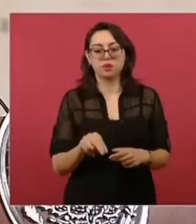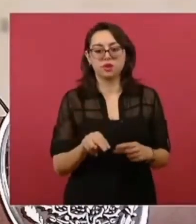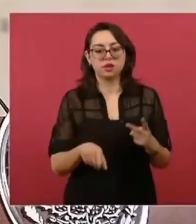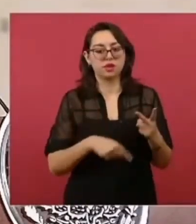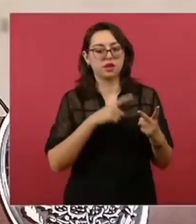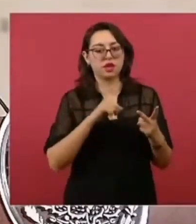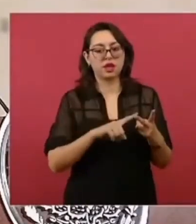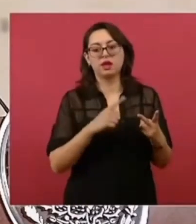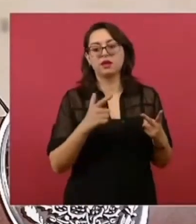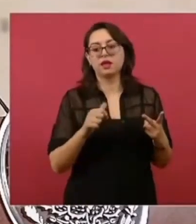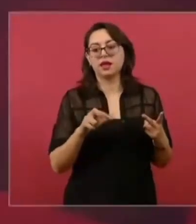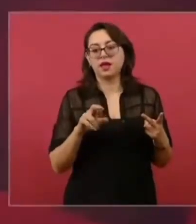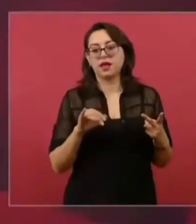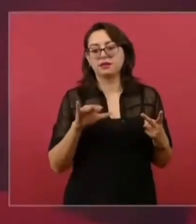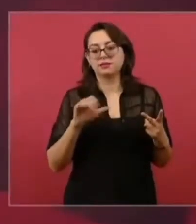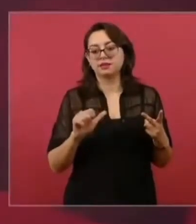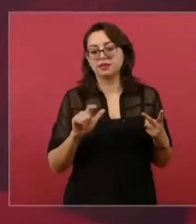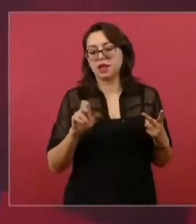Madrazo,